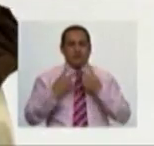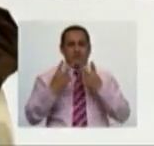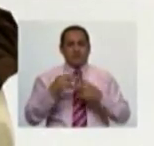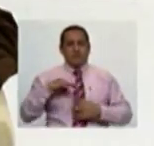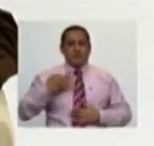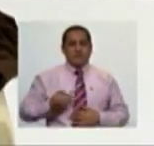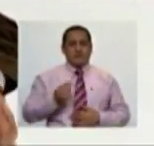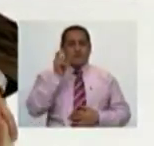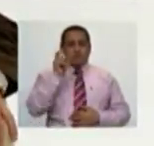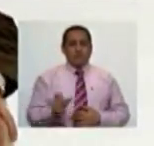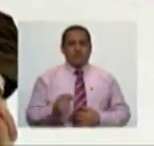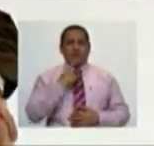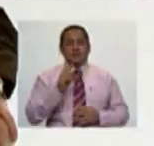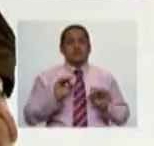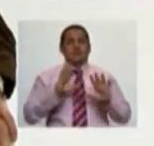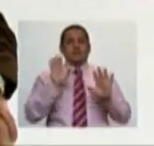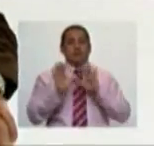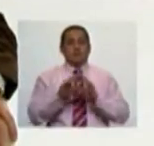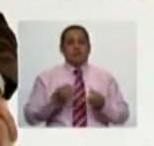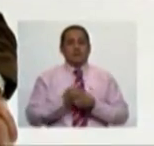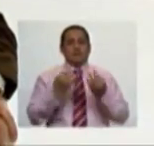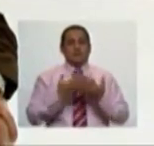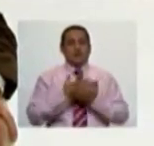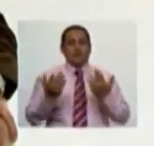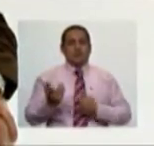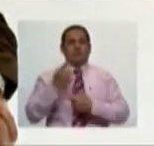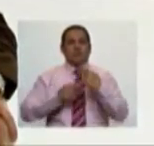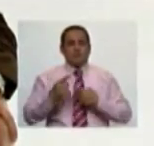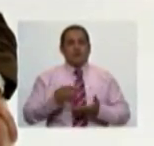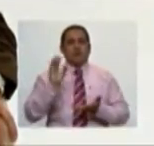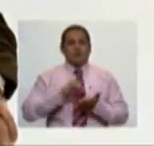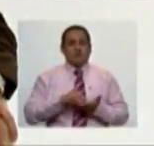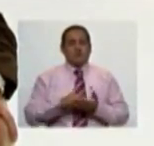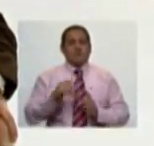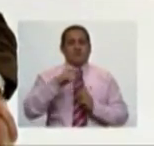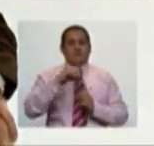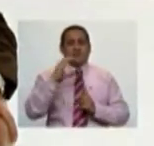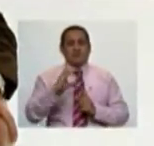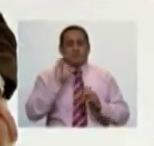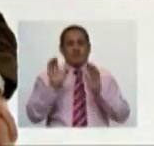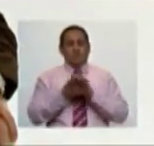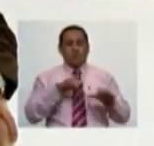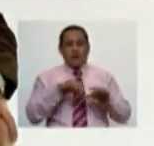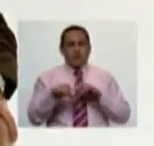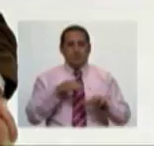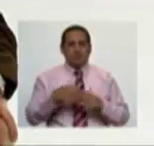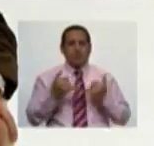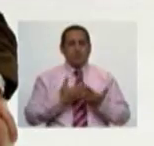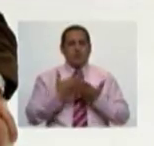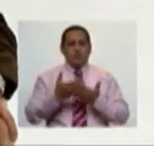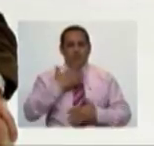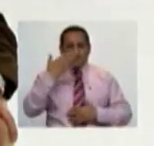de la señora, es probable que estas situaciones vuelvan a ocurrir y creo que el Tribunal Constitucional ha hecho